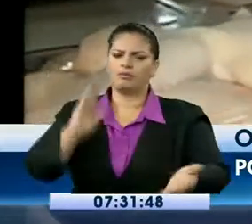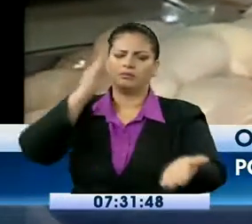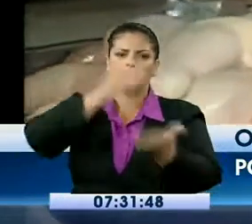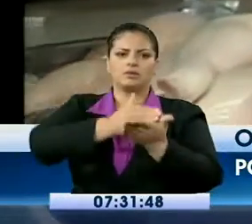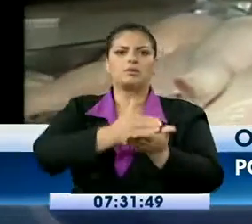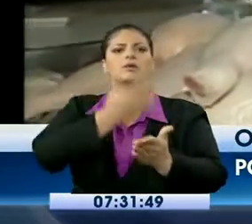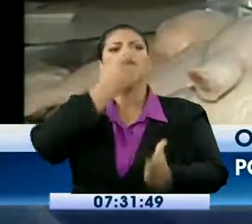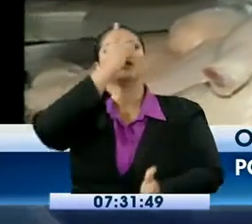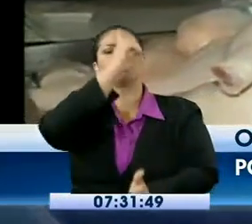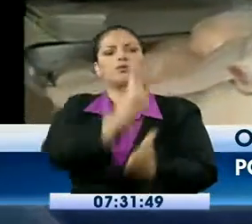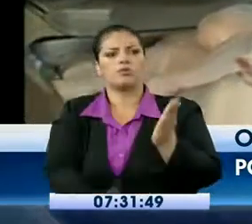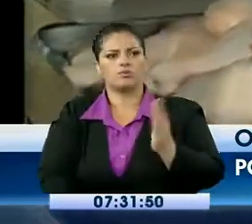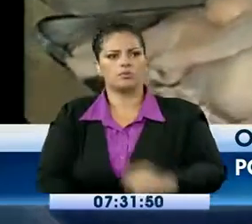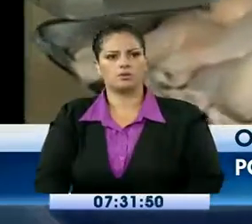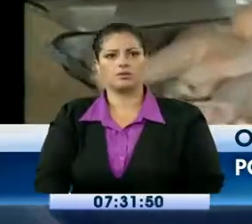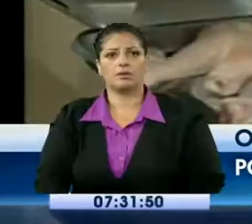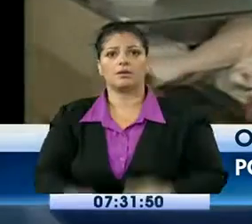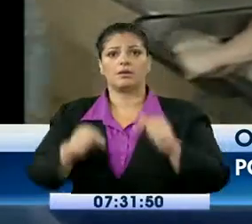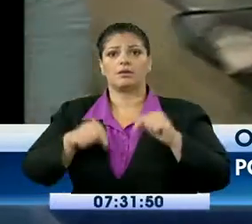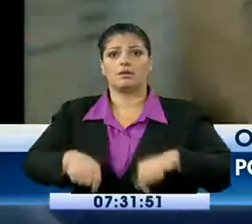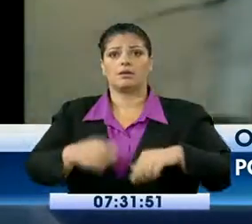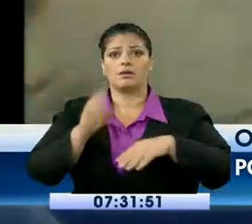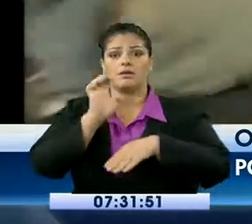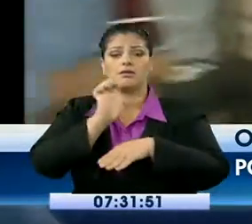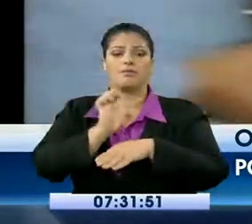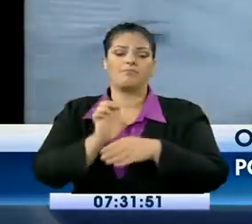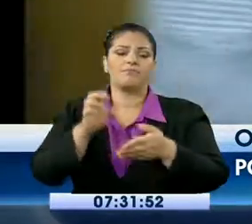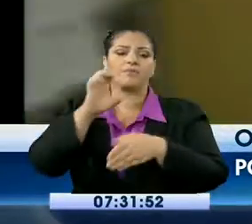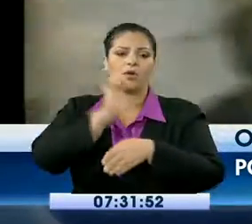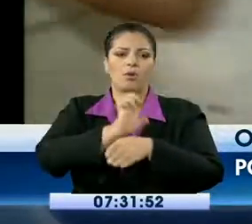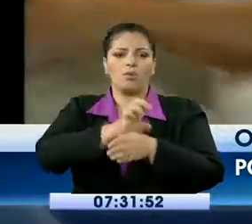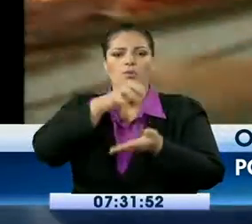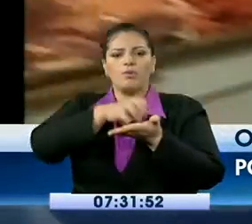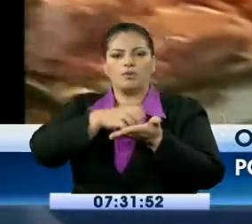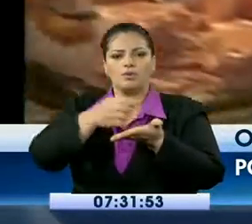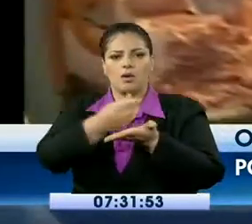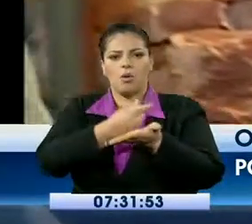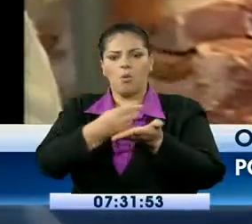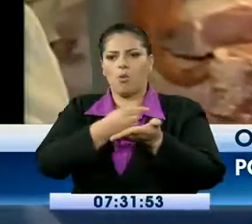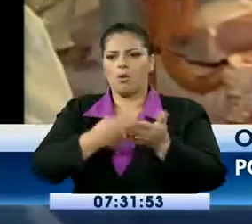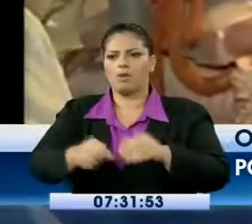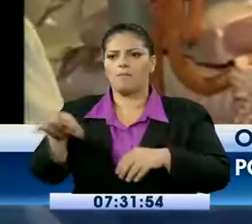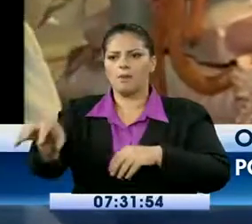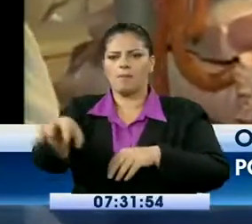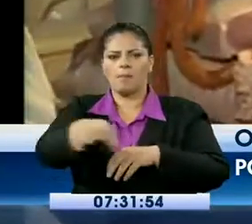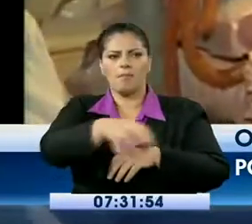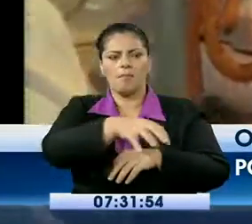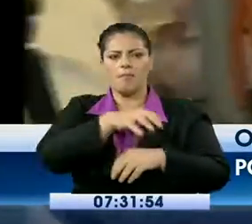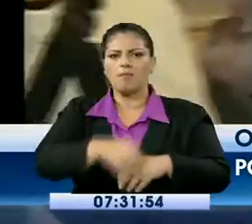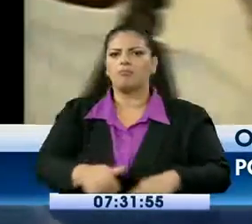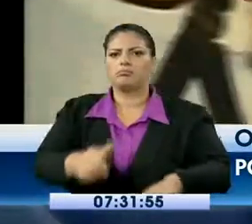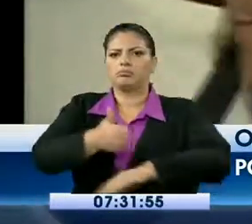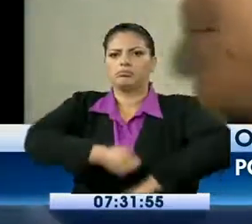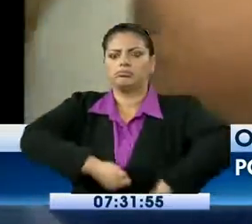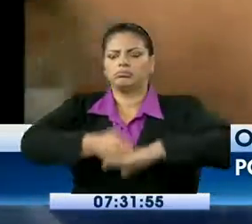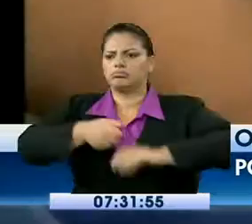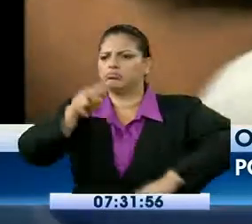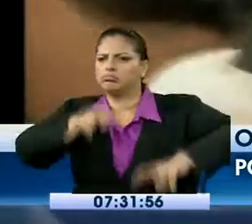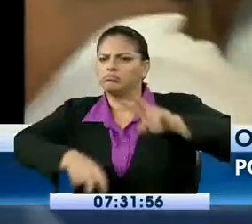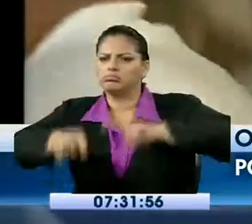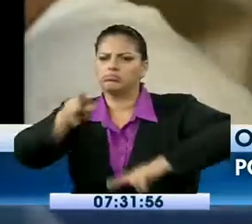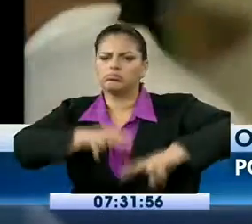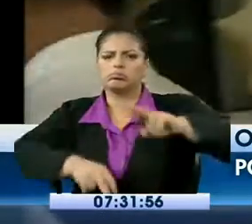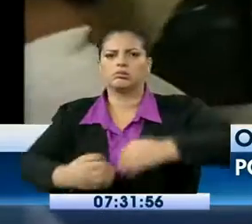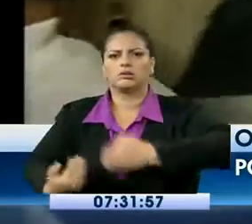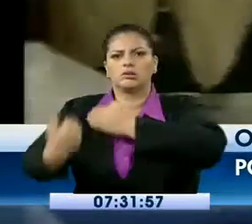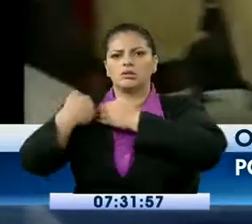constantes. Los 34 comisarios de la provincia del Guayas constantemente se visitan todos los mercados de la provincia. Eso nosotros lo realizamos como una política de Estado, de